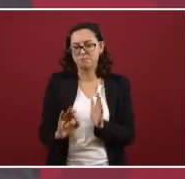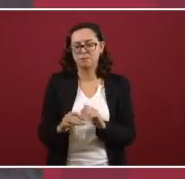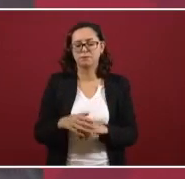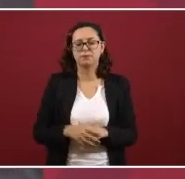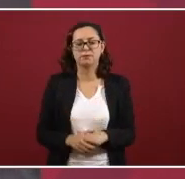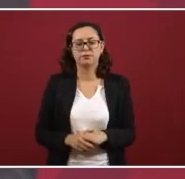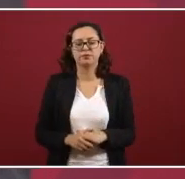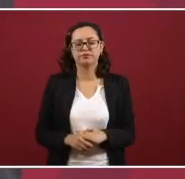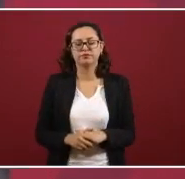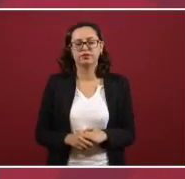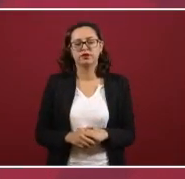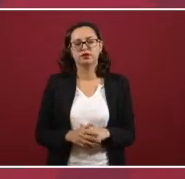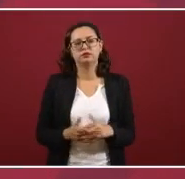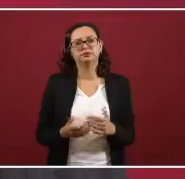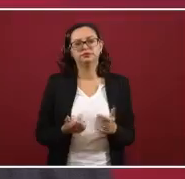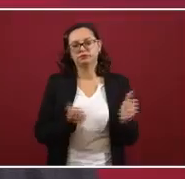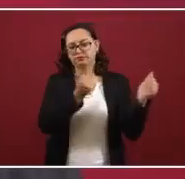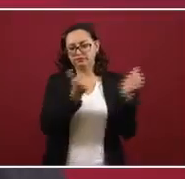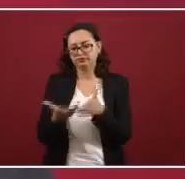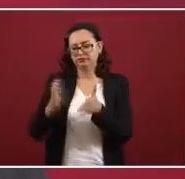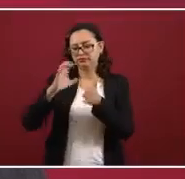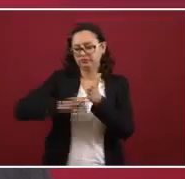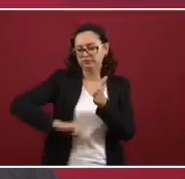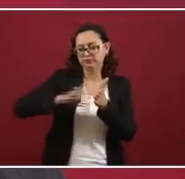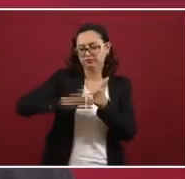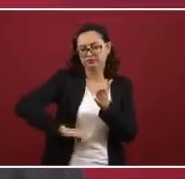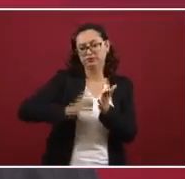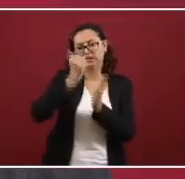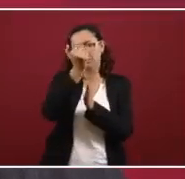el cobro de comisiones por el envío de remesas.